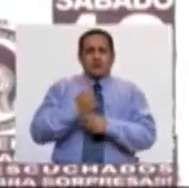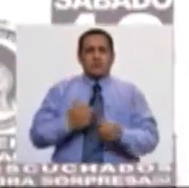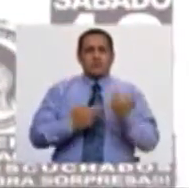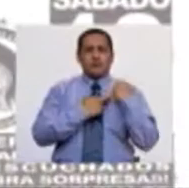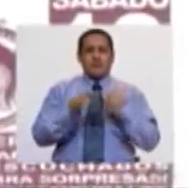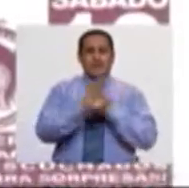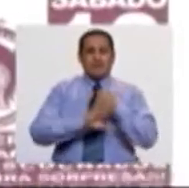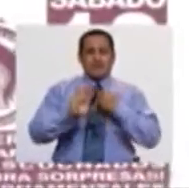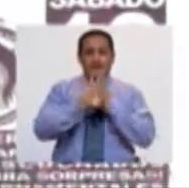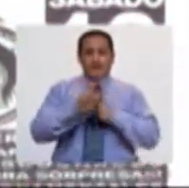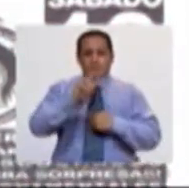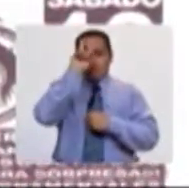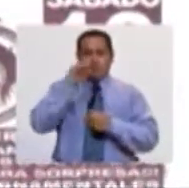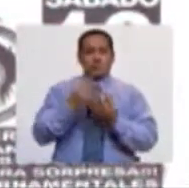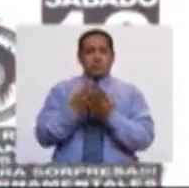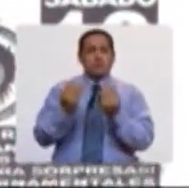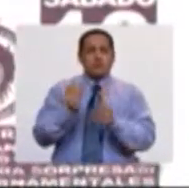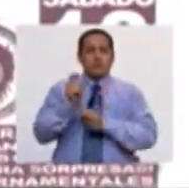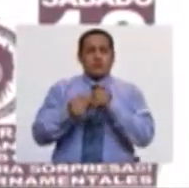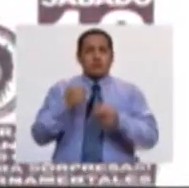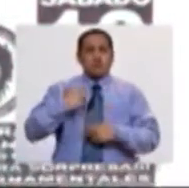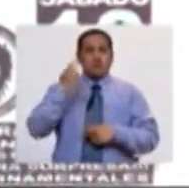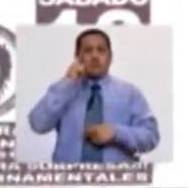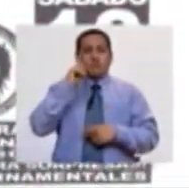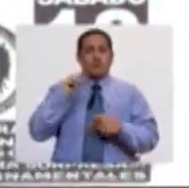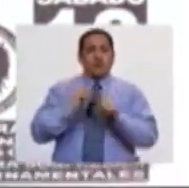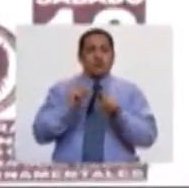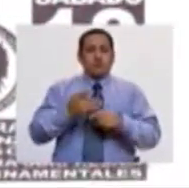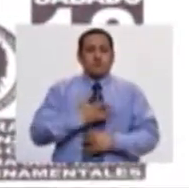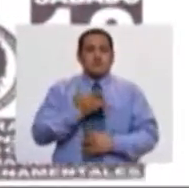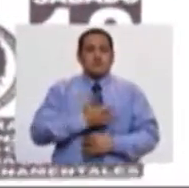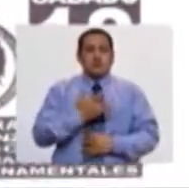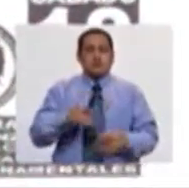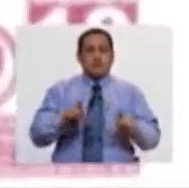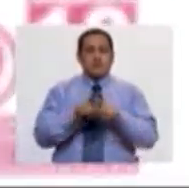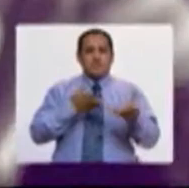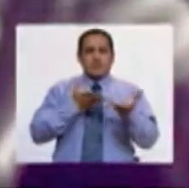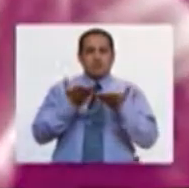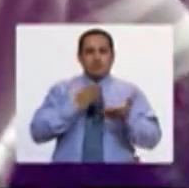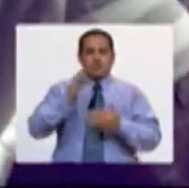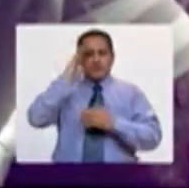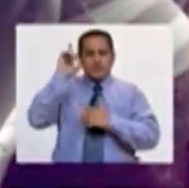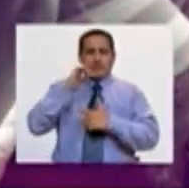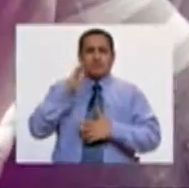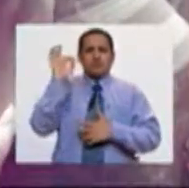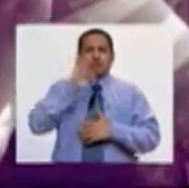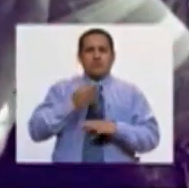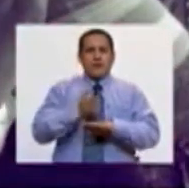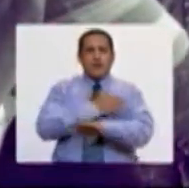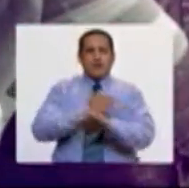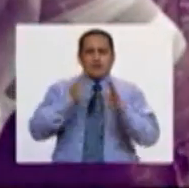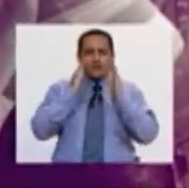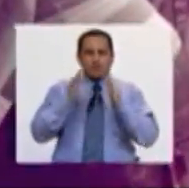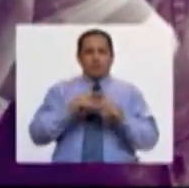la defensa de la patria, muchos nunca se enteraron o no la sintieron, y el servicio militar, nunca bien